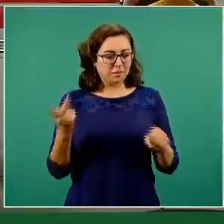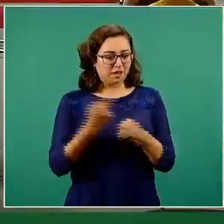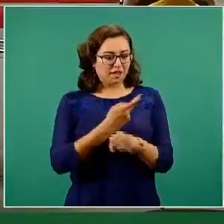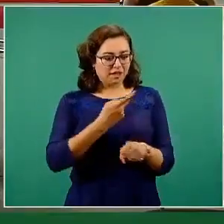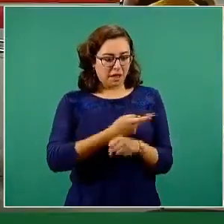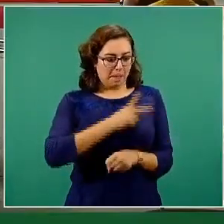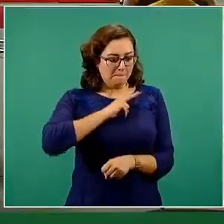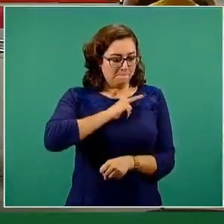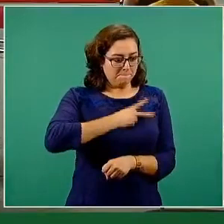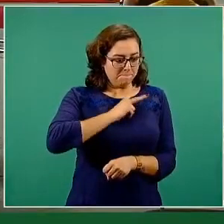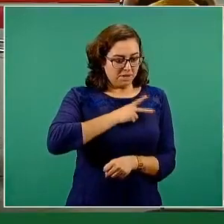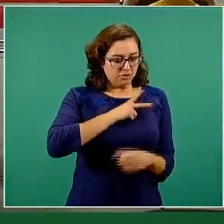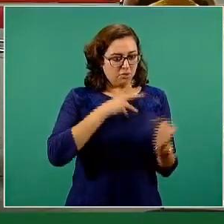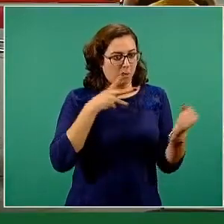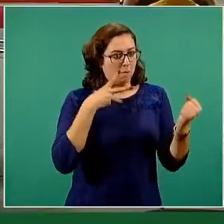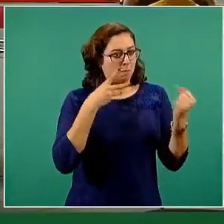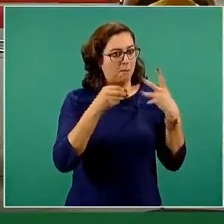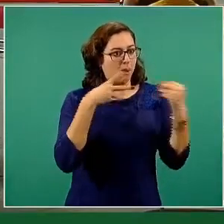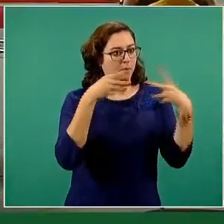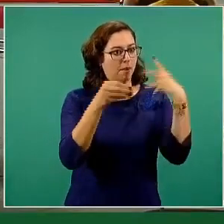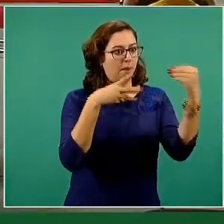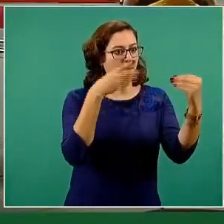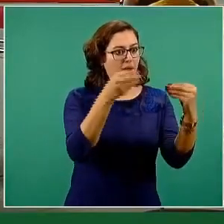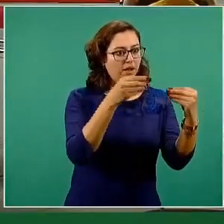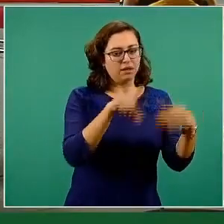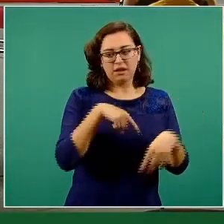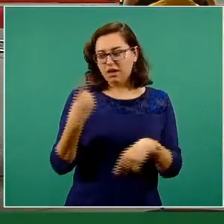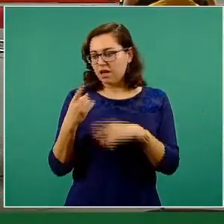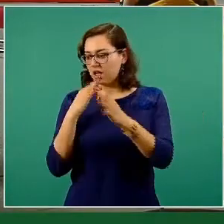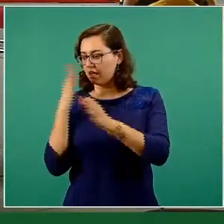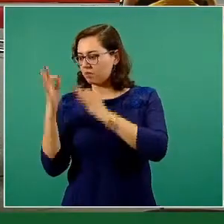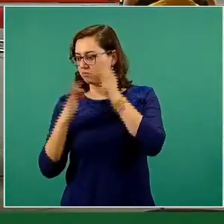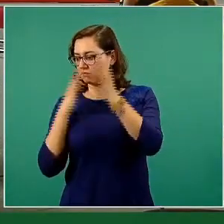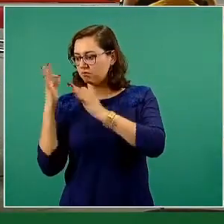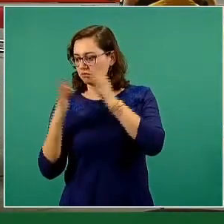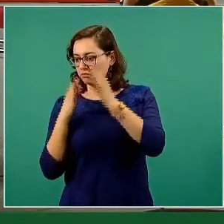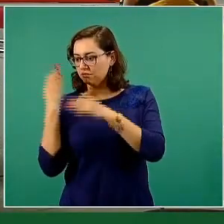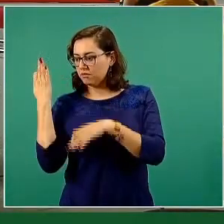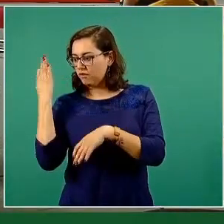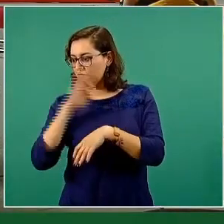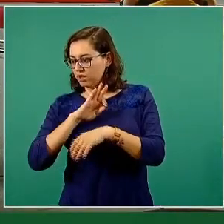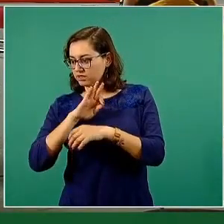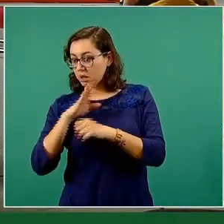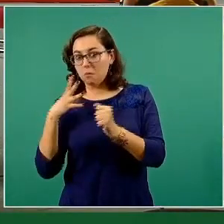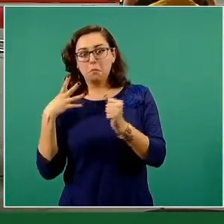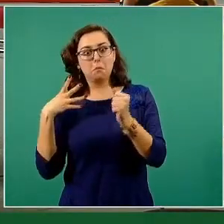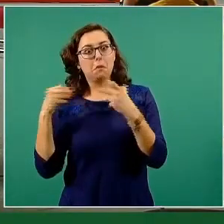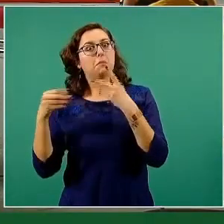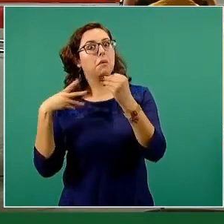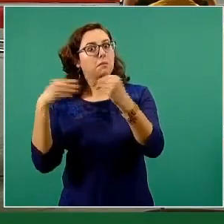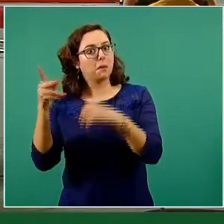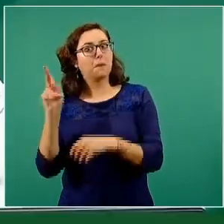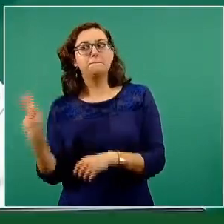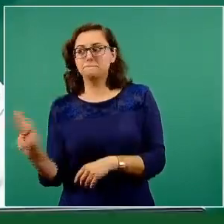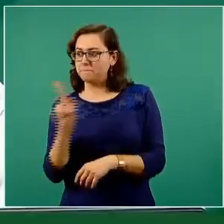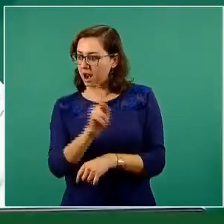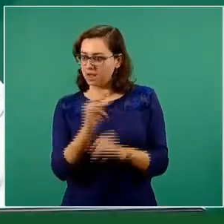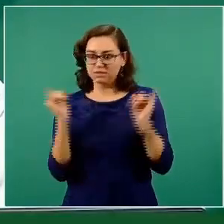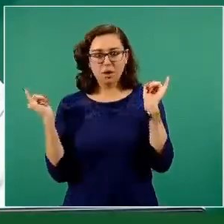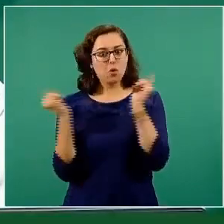enfermedades son muy semejantes a los de la infodemia, o al revés, la infodemia a las epidemias, pero con algunos